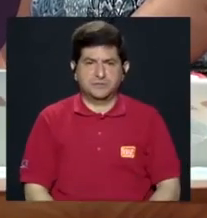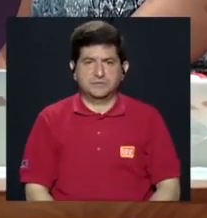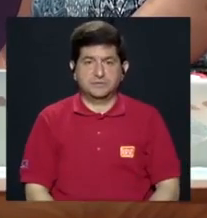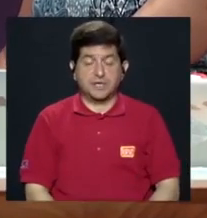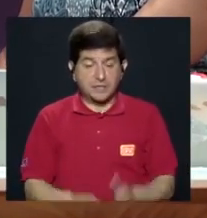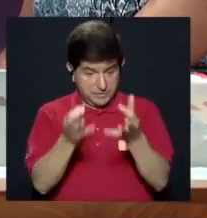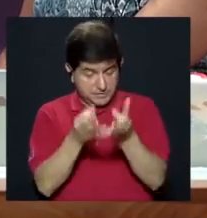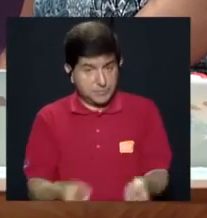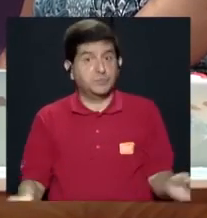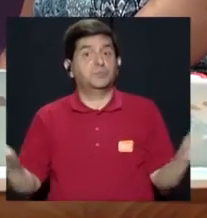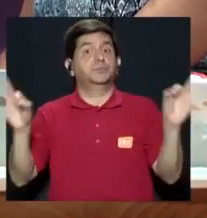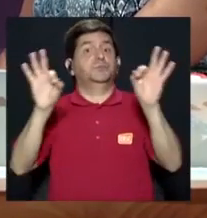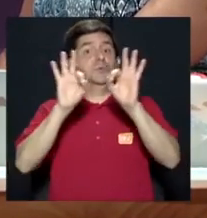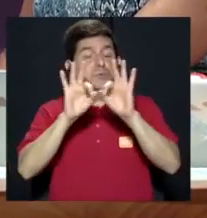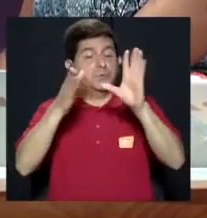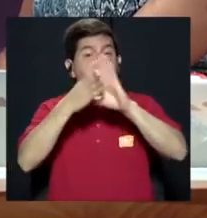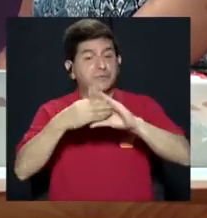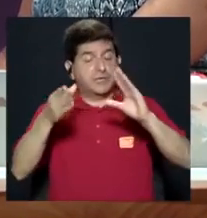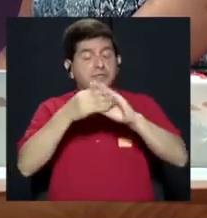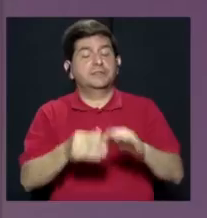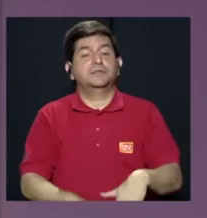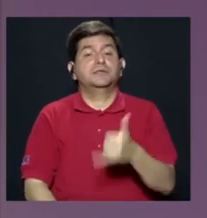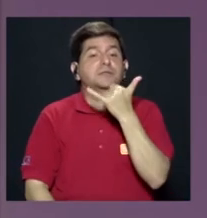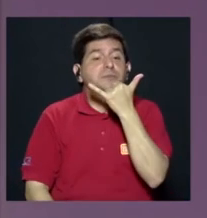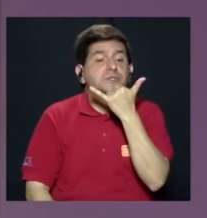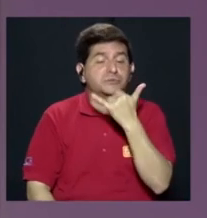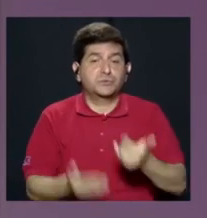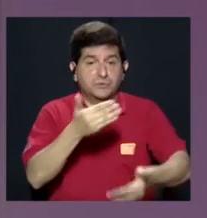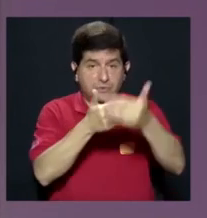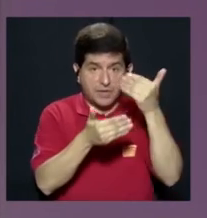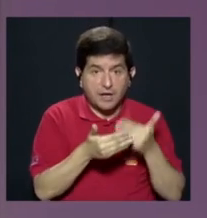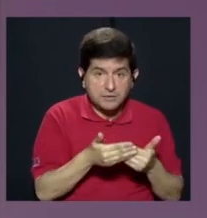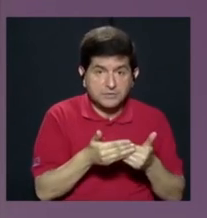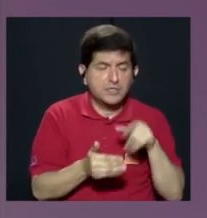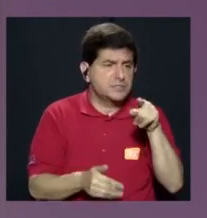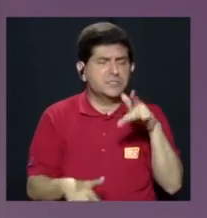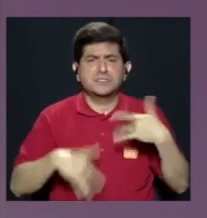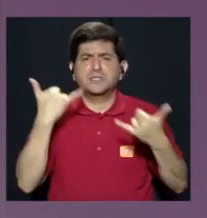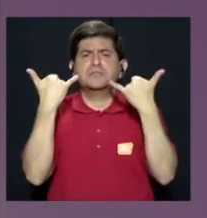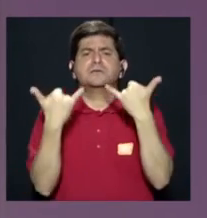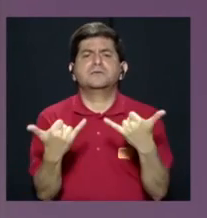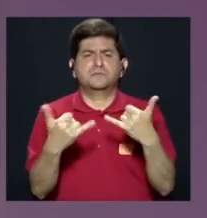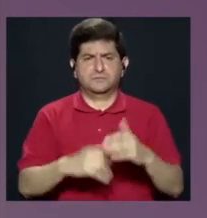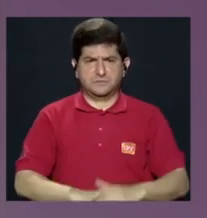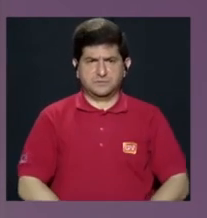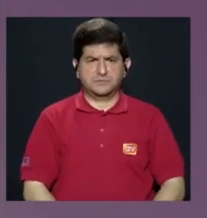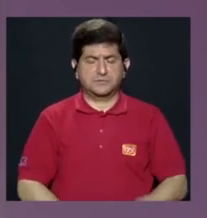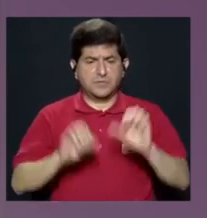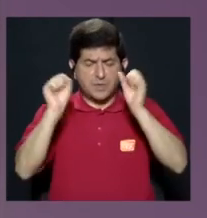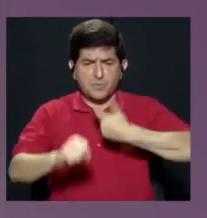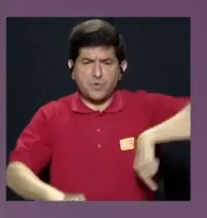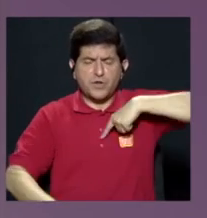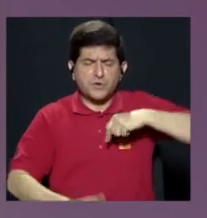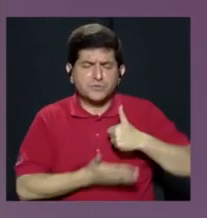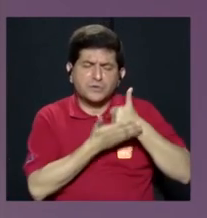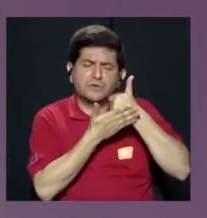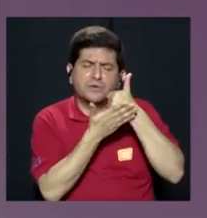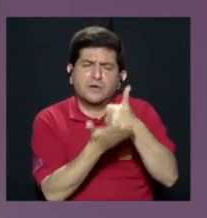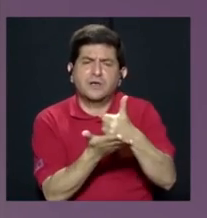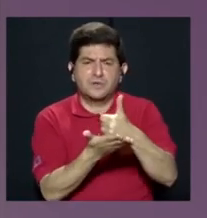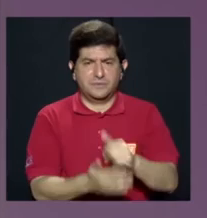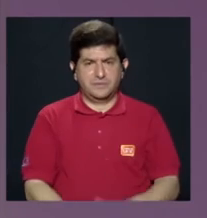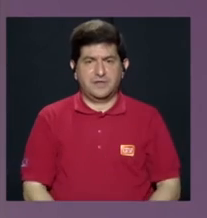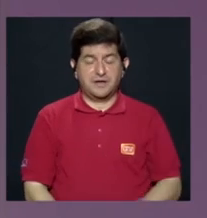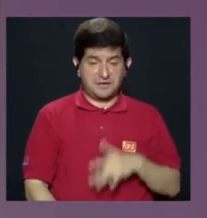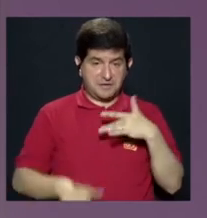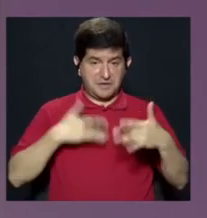es muy importante que nos comenten qué han pasado y cómo se sienten, porque así podemos darle una manita y eso que